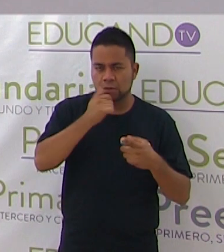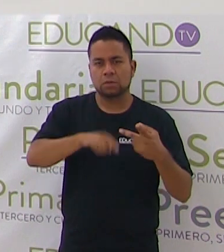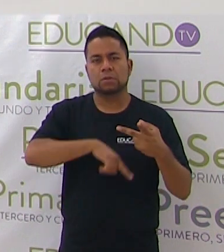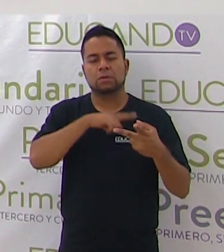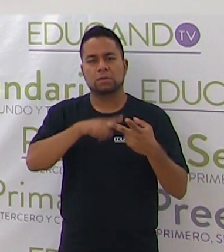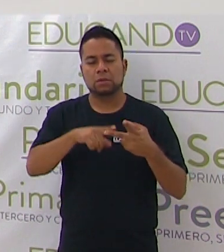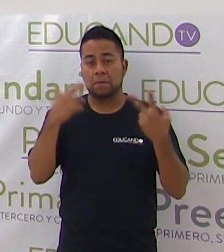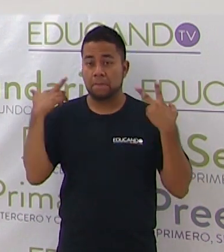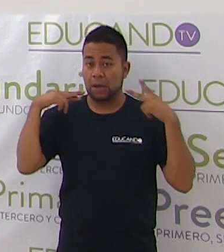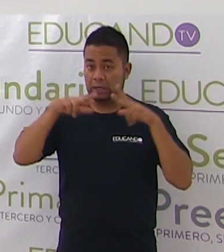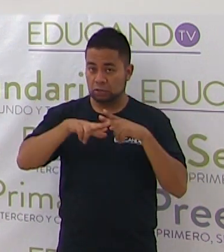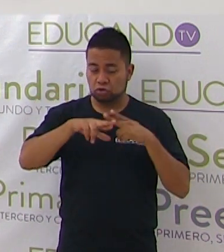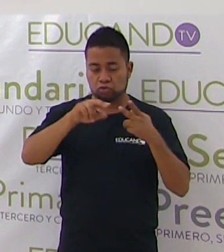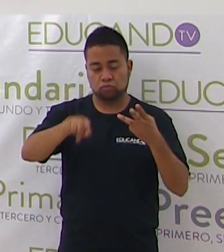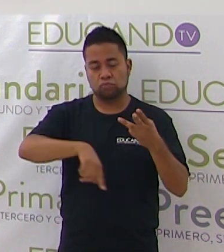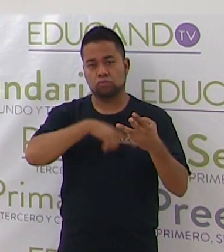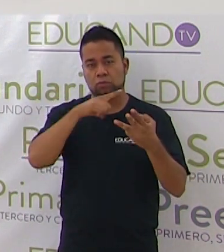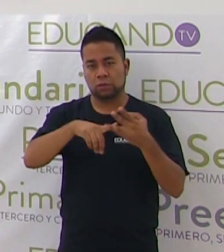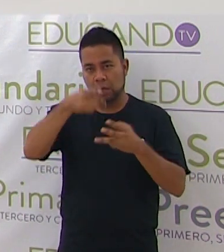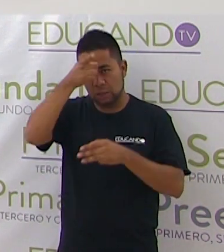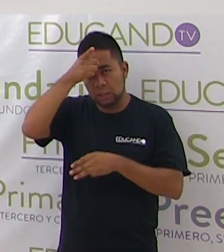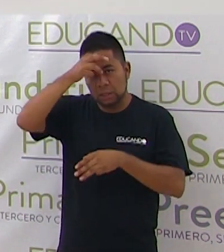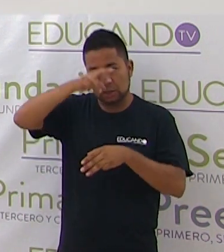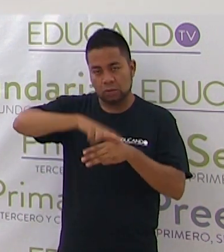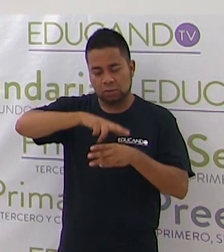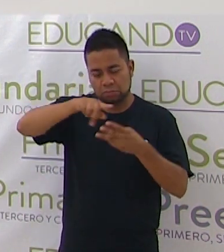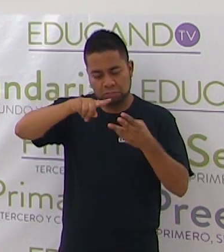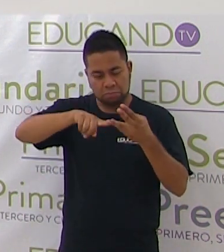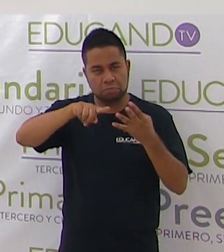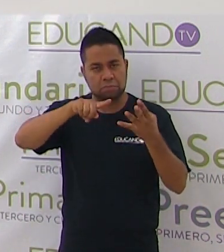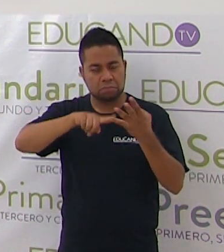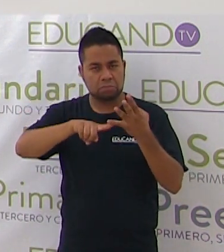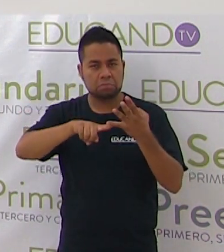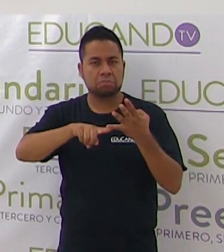los profesores, los directivos, los